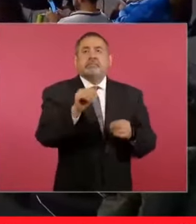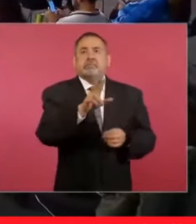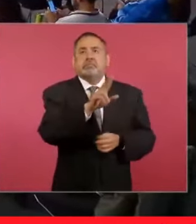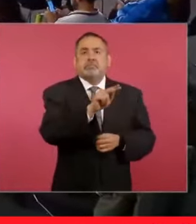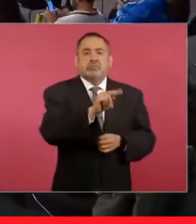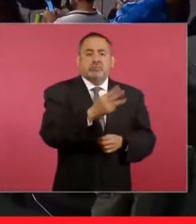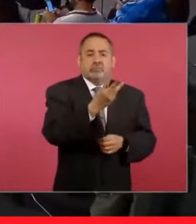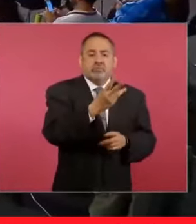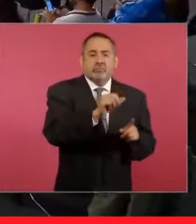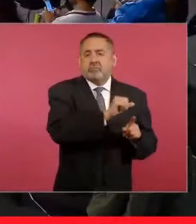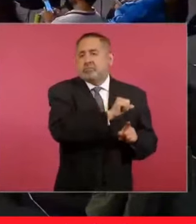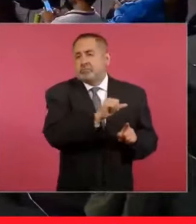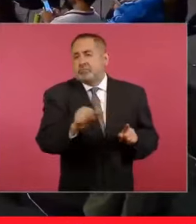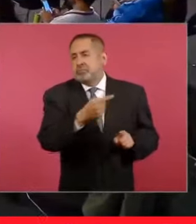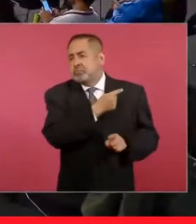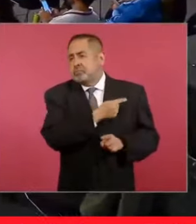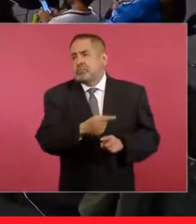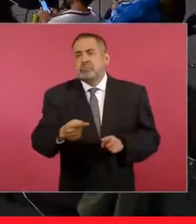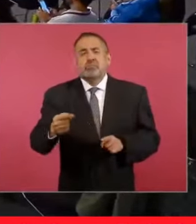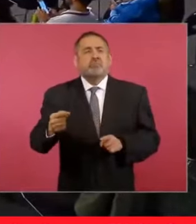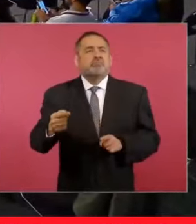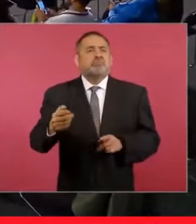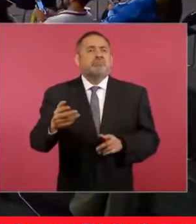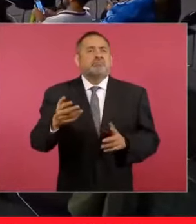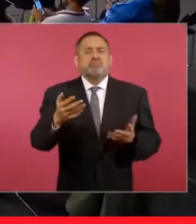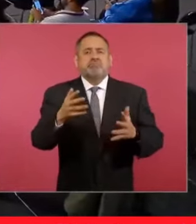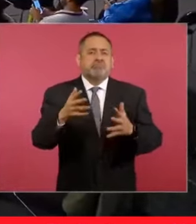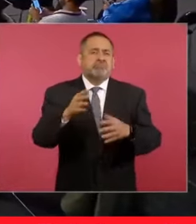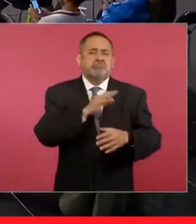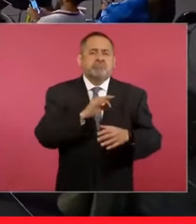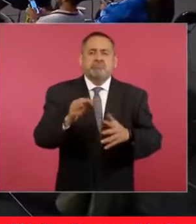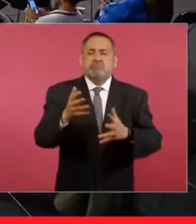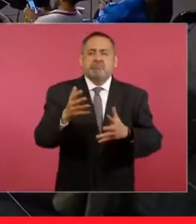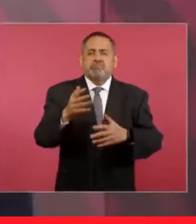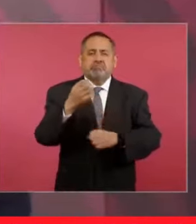1983 hasta el